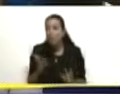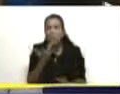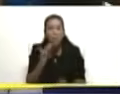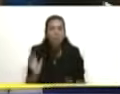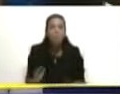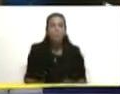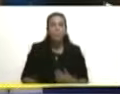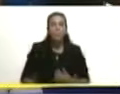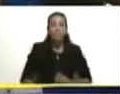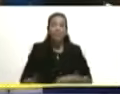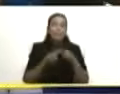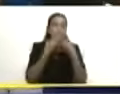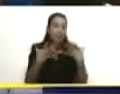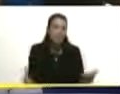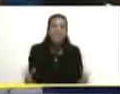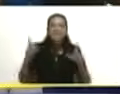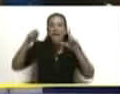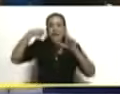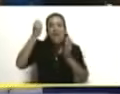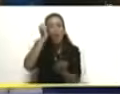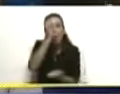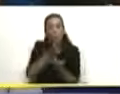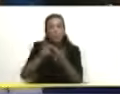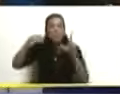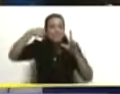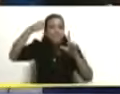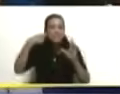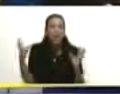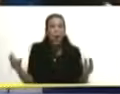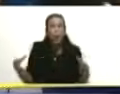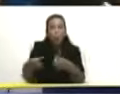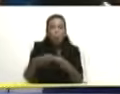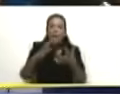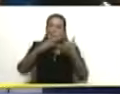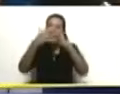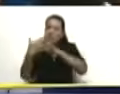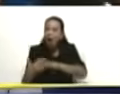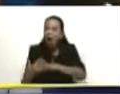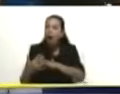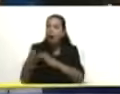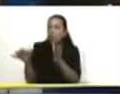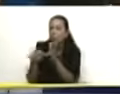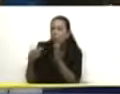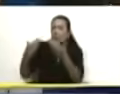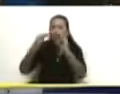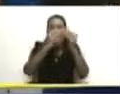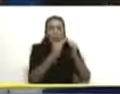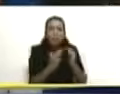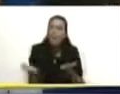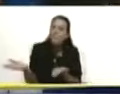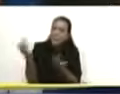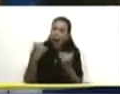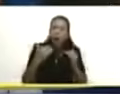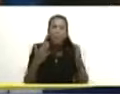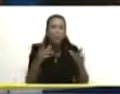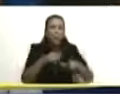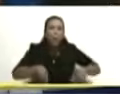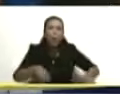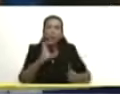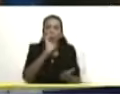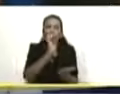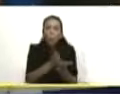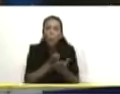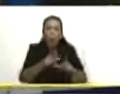Pero es maravilloso el cineclub. Encontrarse en el barrio, encontrarse en la cancha, encontrarse en un centro